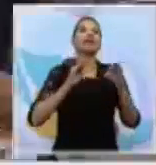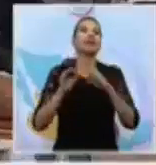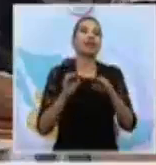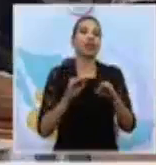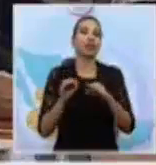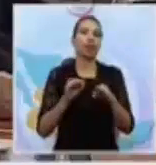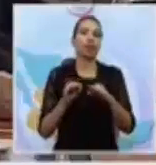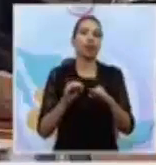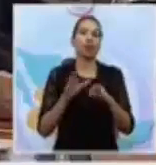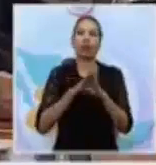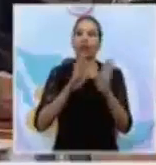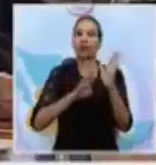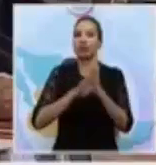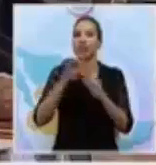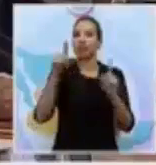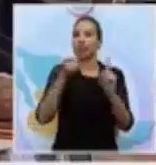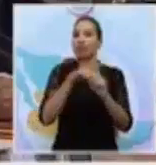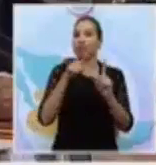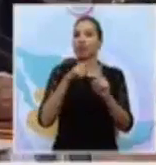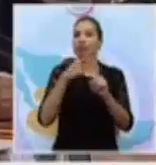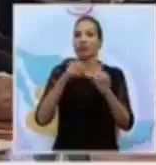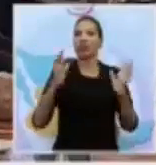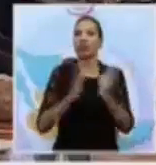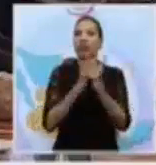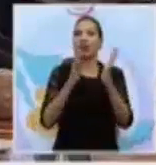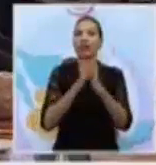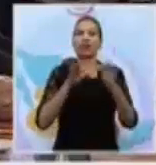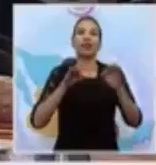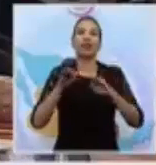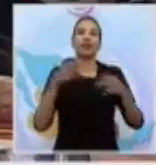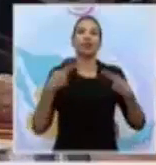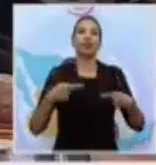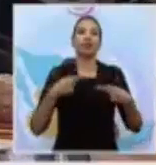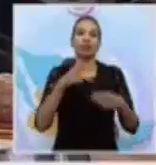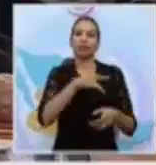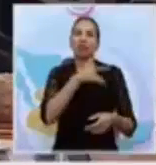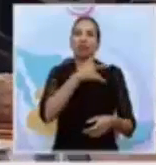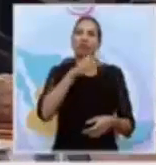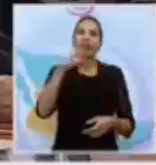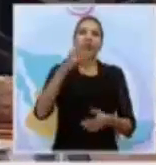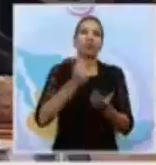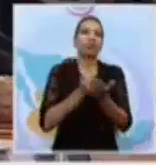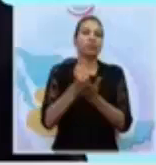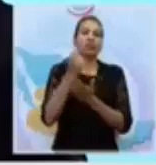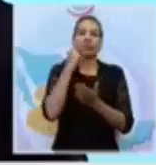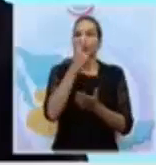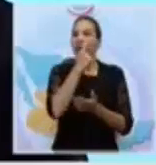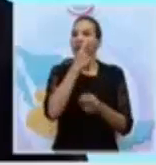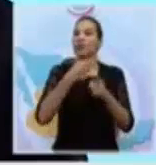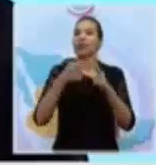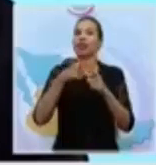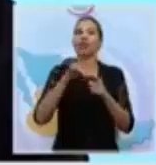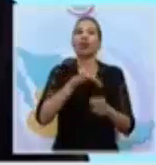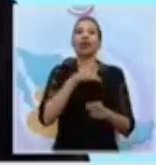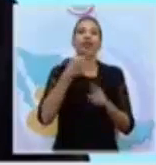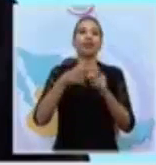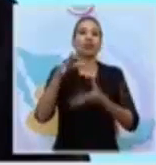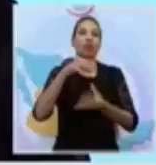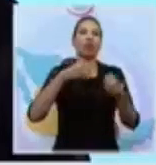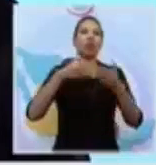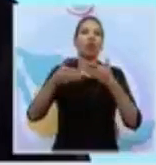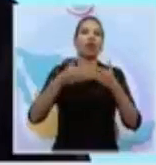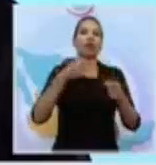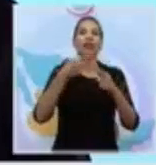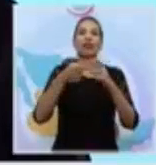trabajo, estimular la participación de los trabajadores en la toma de decisiones y en la autogestión y democratización de